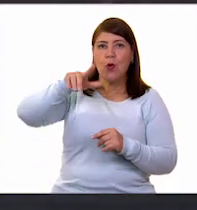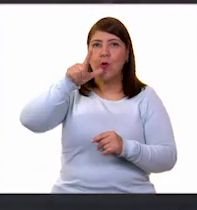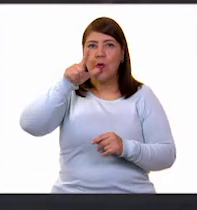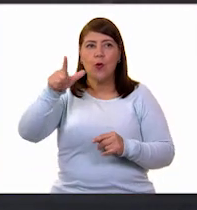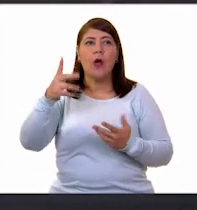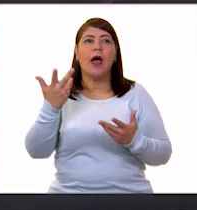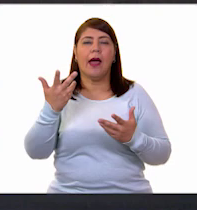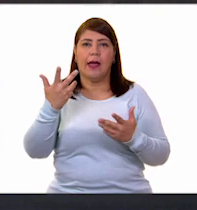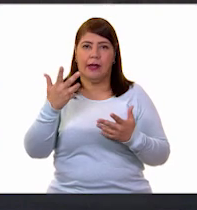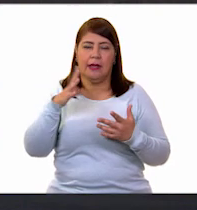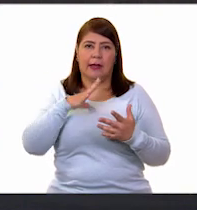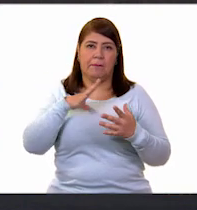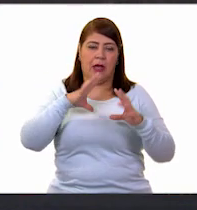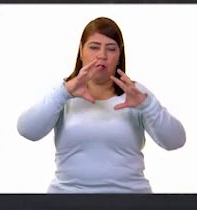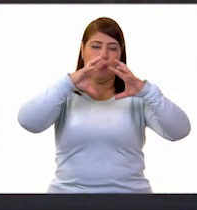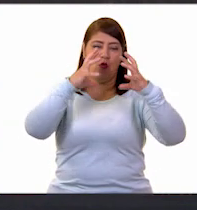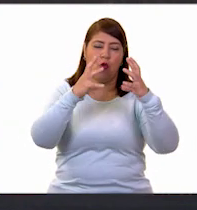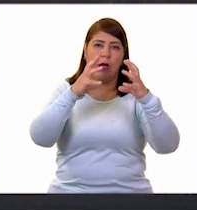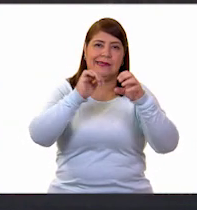sombra de la Tierra